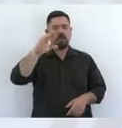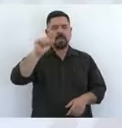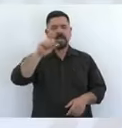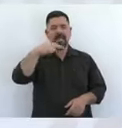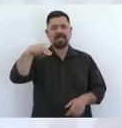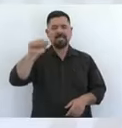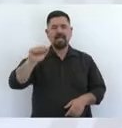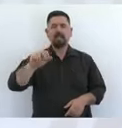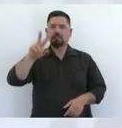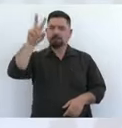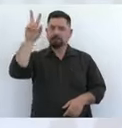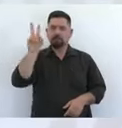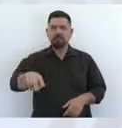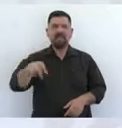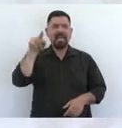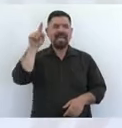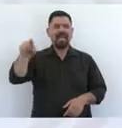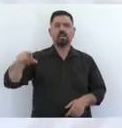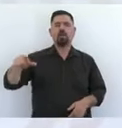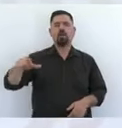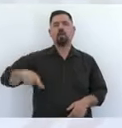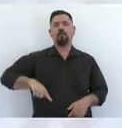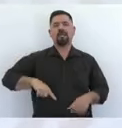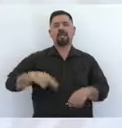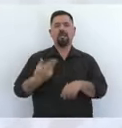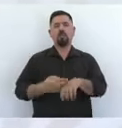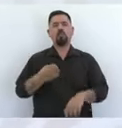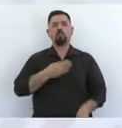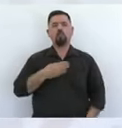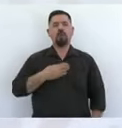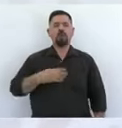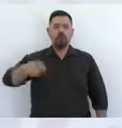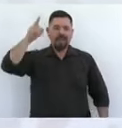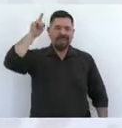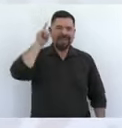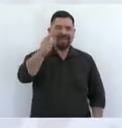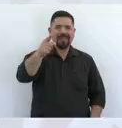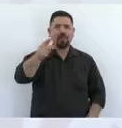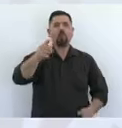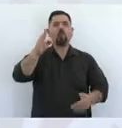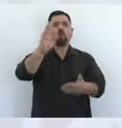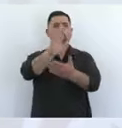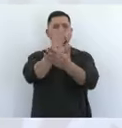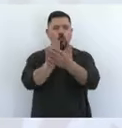gran gobernador. ¿Y saben por qué? Por su humildad,